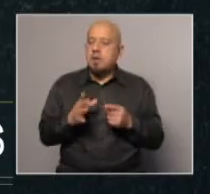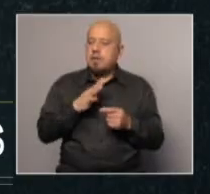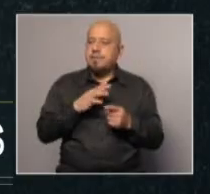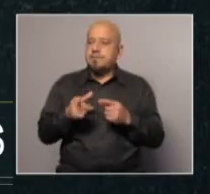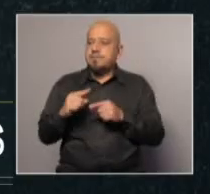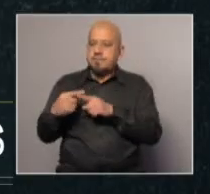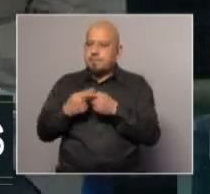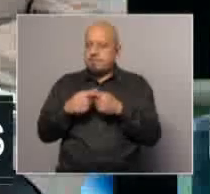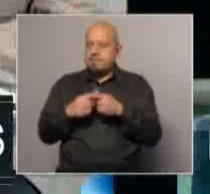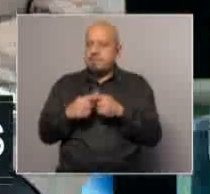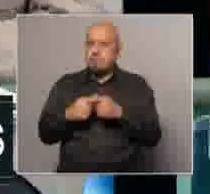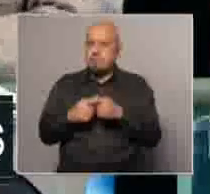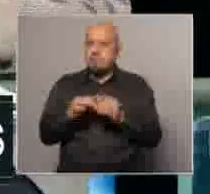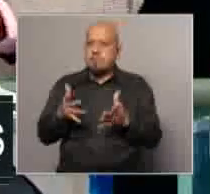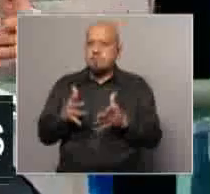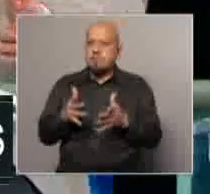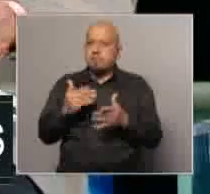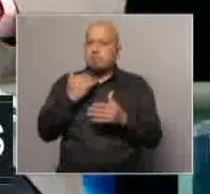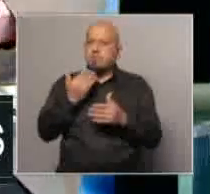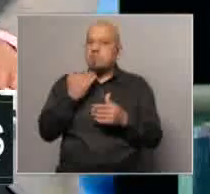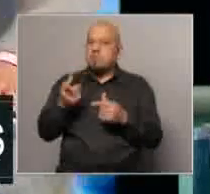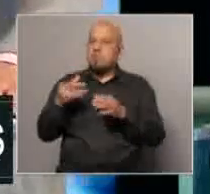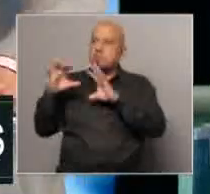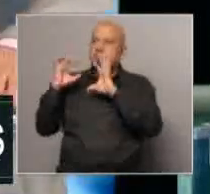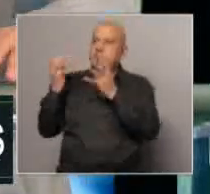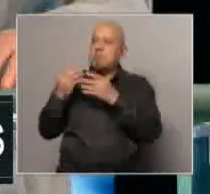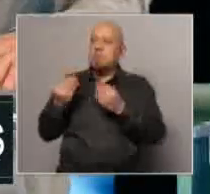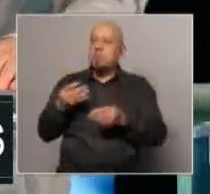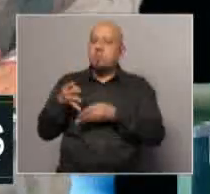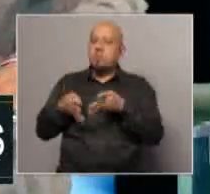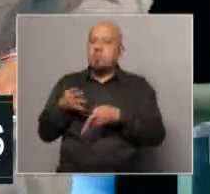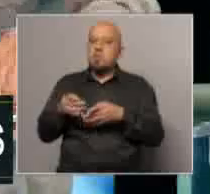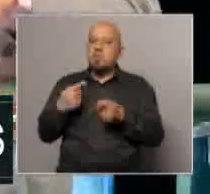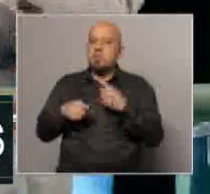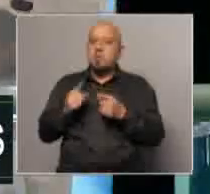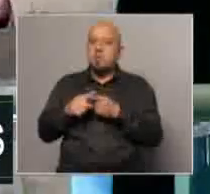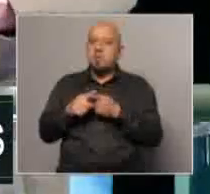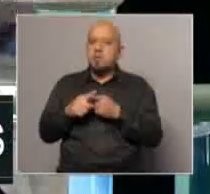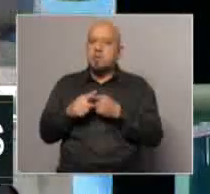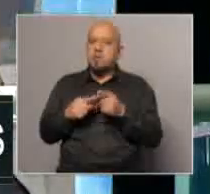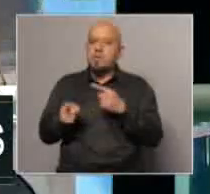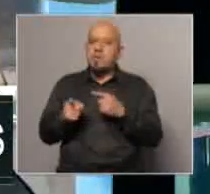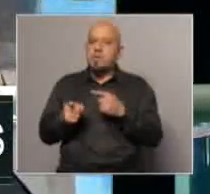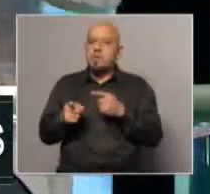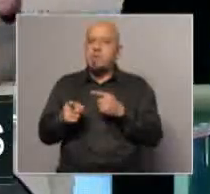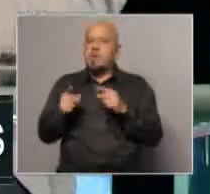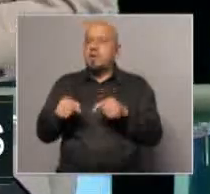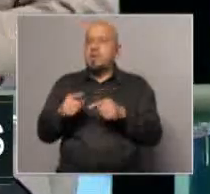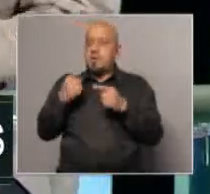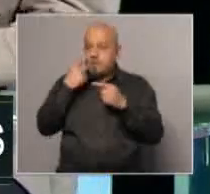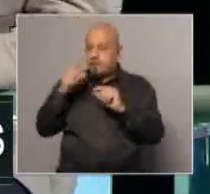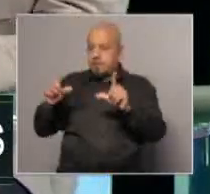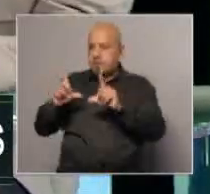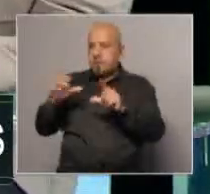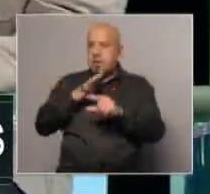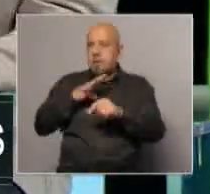para discutir y seguramente no sé si en el mundo cómo funciona. Pero uno tiene esa cosa de, por lo menos la leyenda de verlo en televisión, que